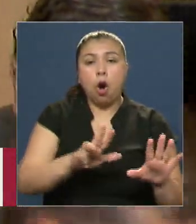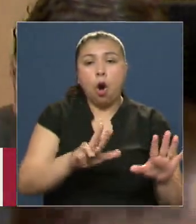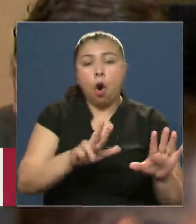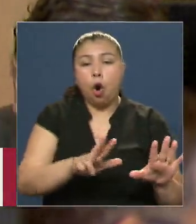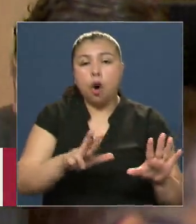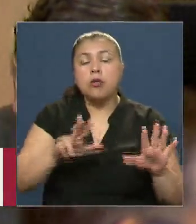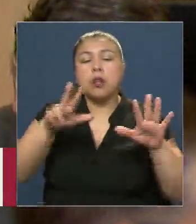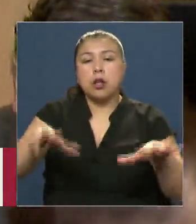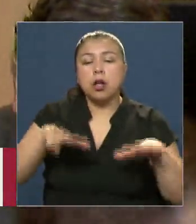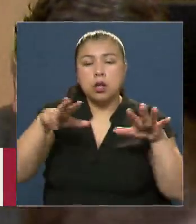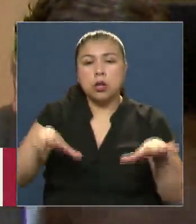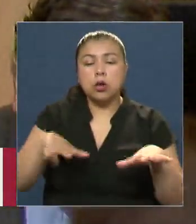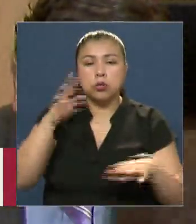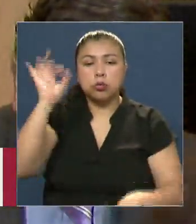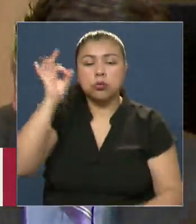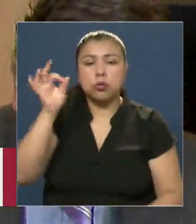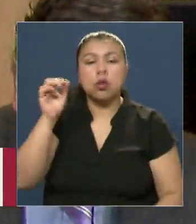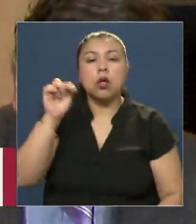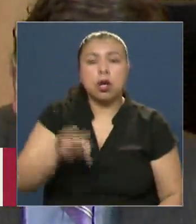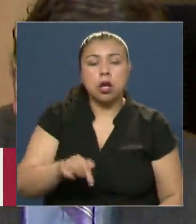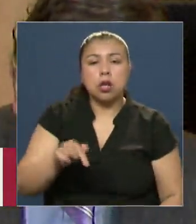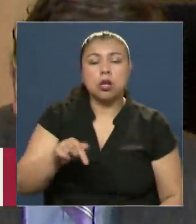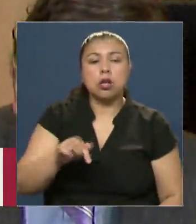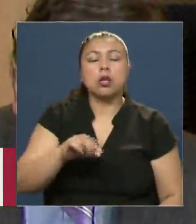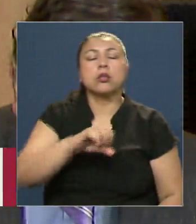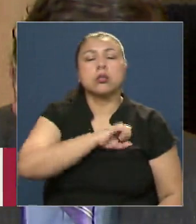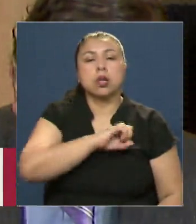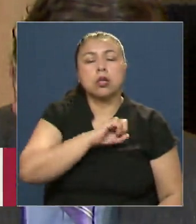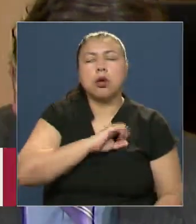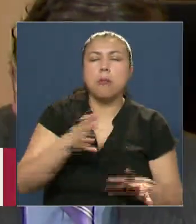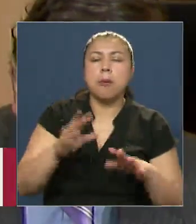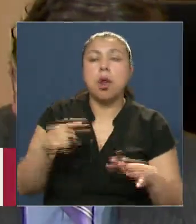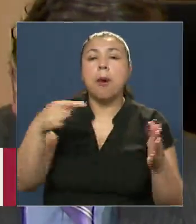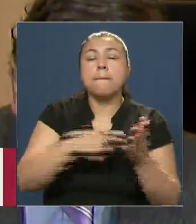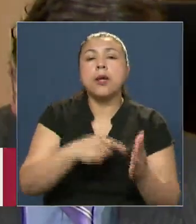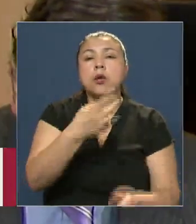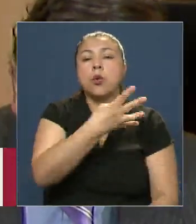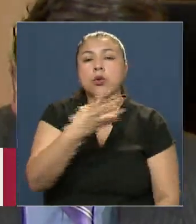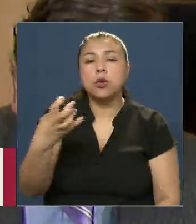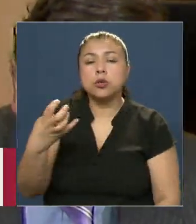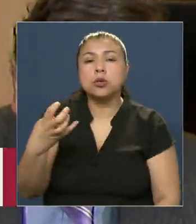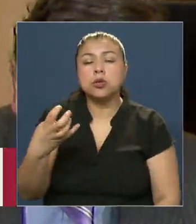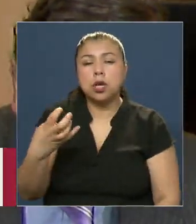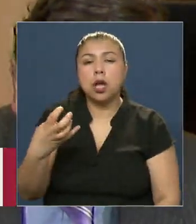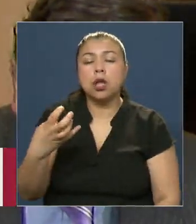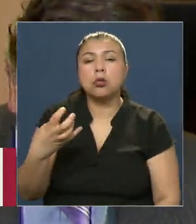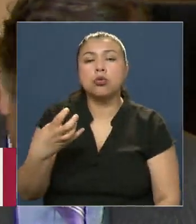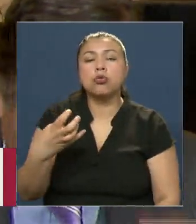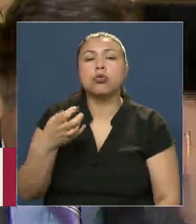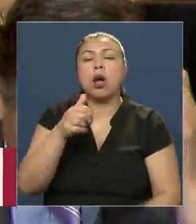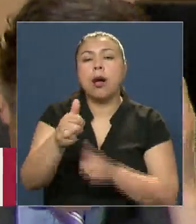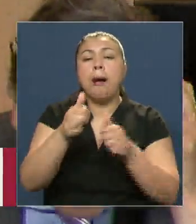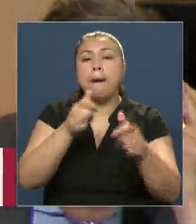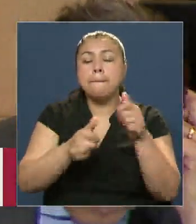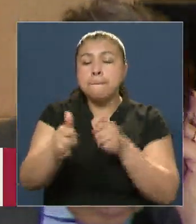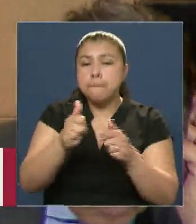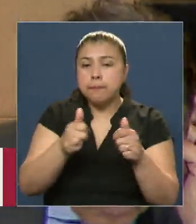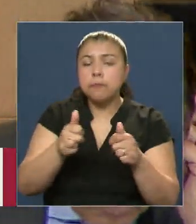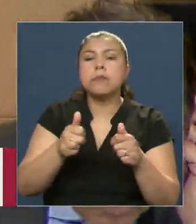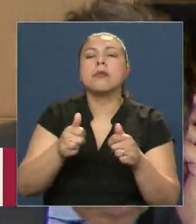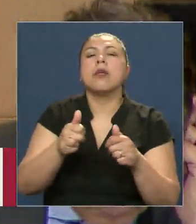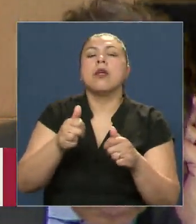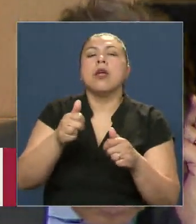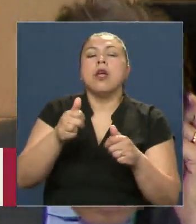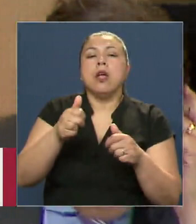88 reuniones a desarrollarse en nuestra capital y que contará con cerca de 1.400 directivos y expertos de los cuerpos policiales de